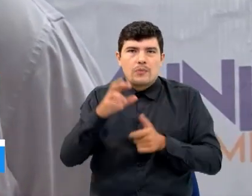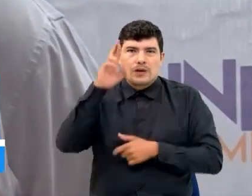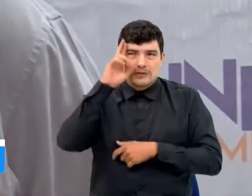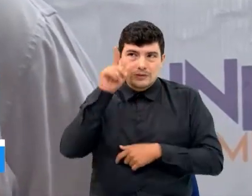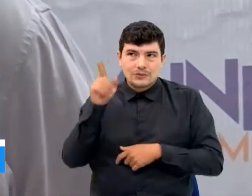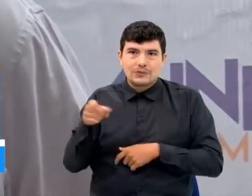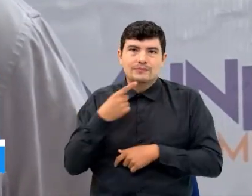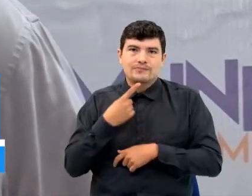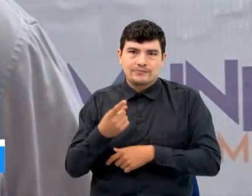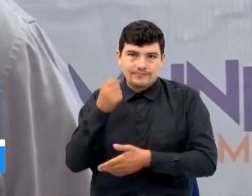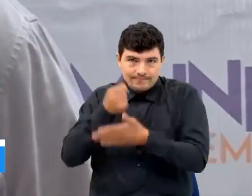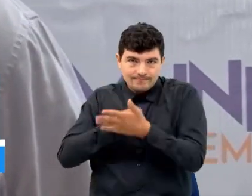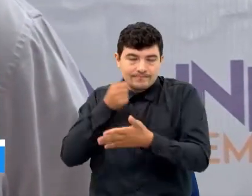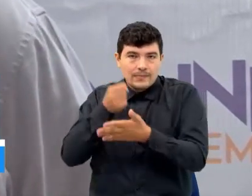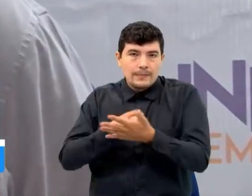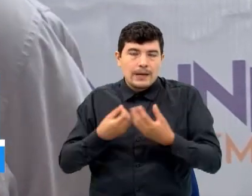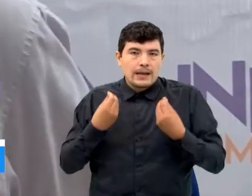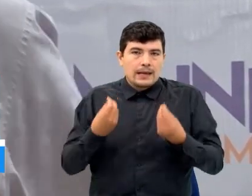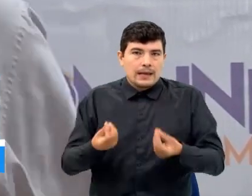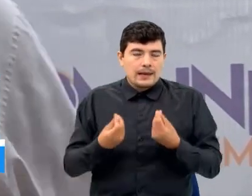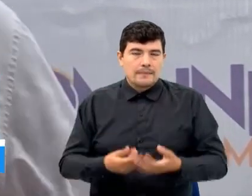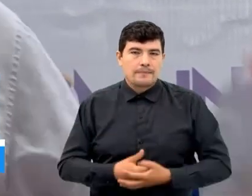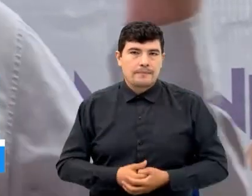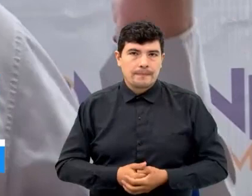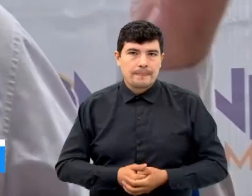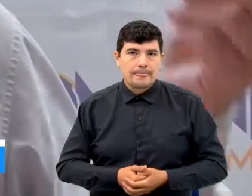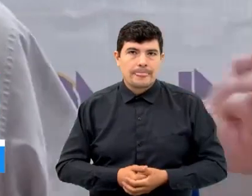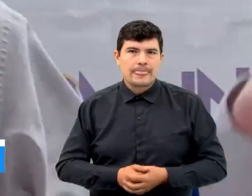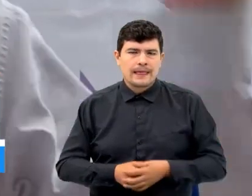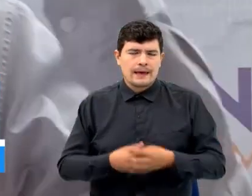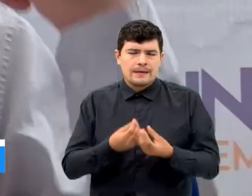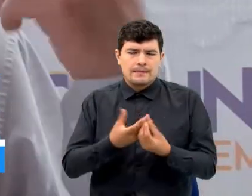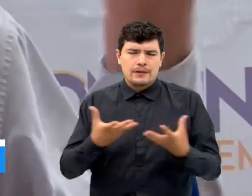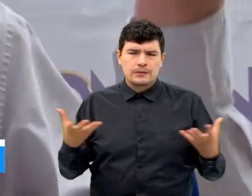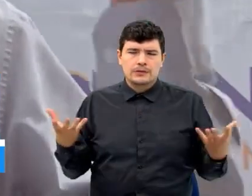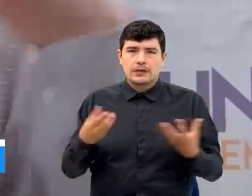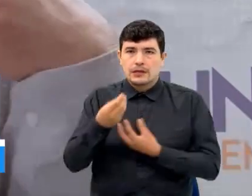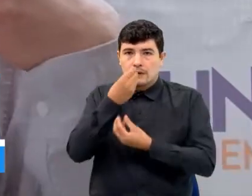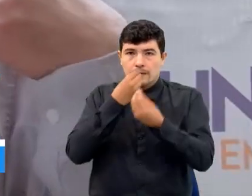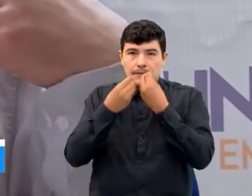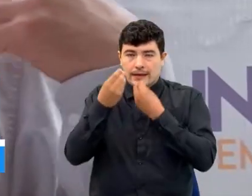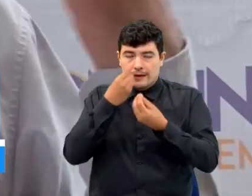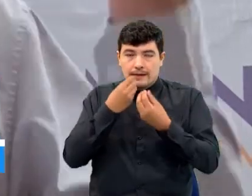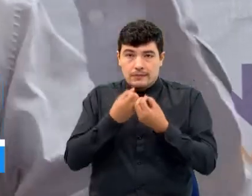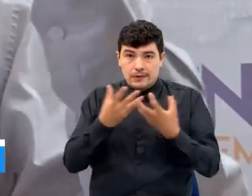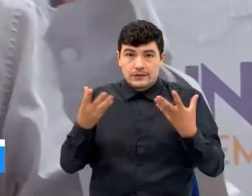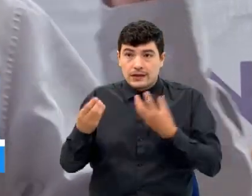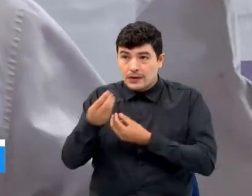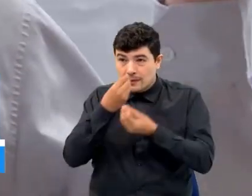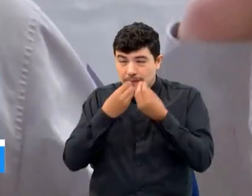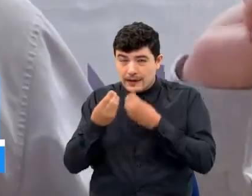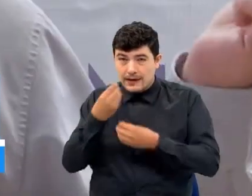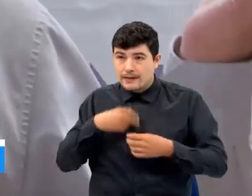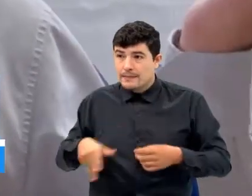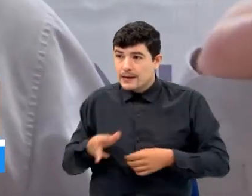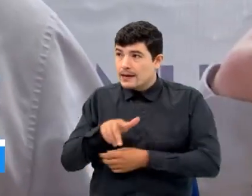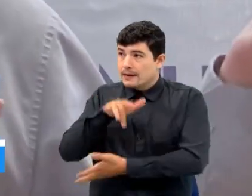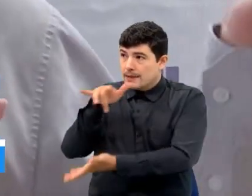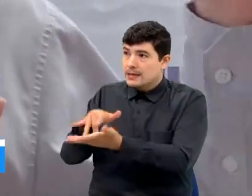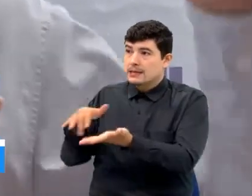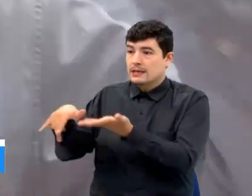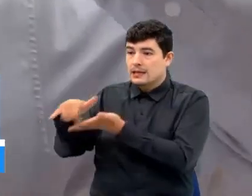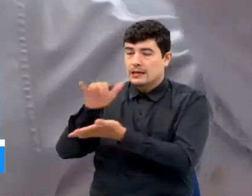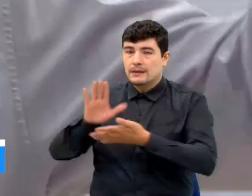presión para de que los muchos alimentos que deberían estar viniendo hacia Santanderes, Bogotá, Norte Santander y